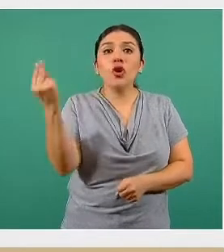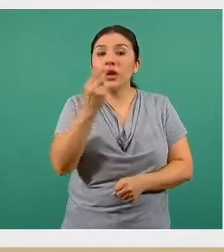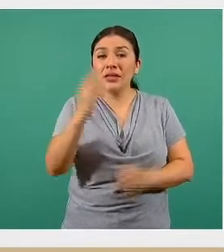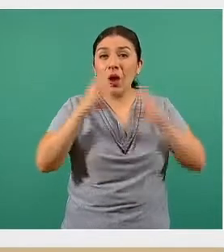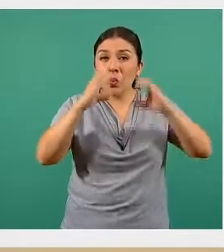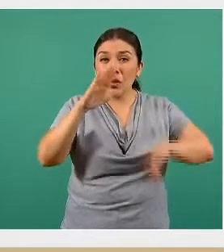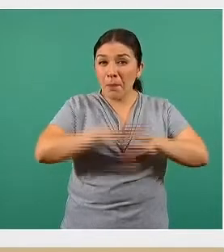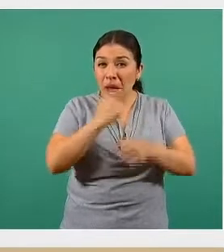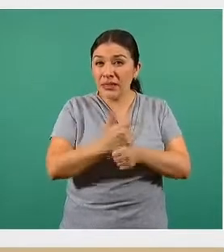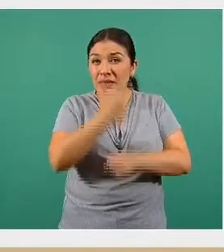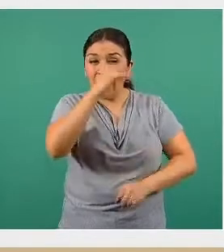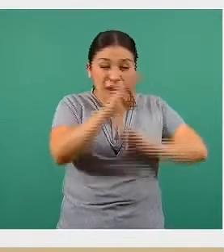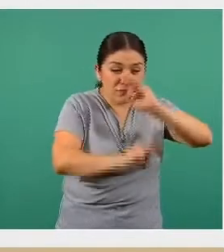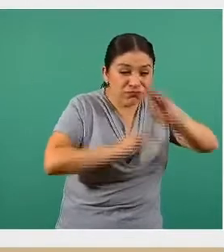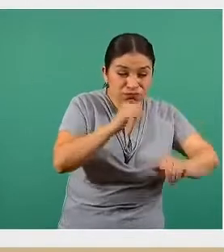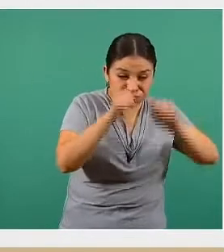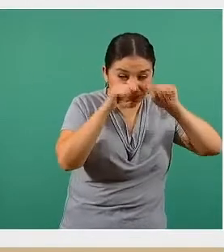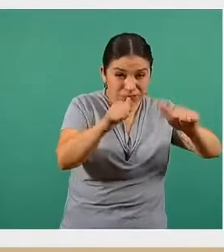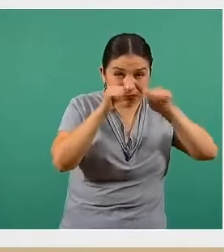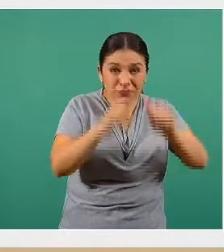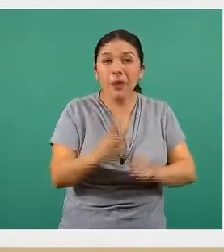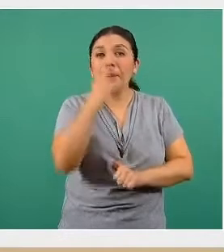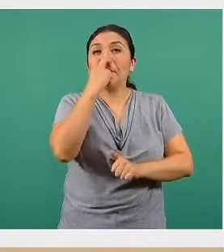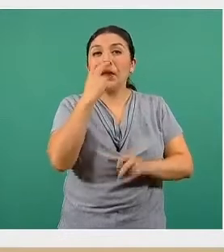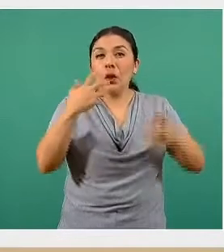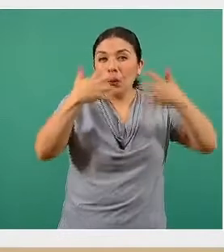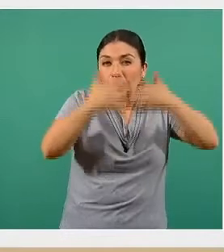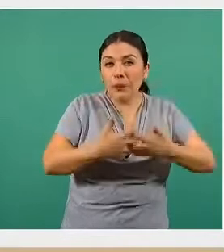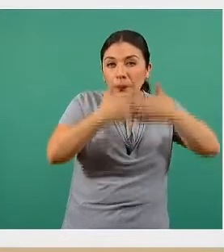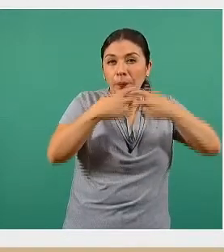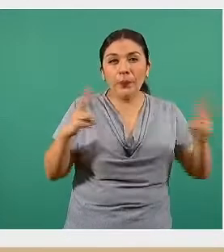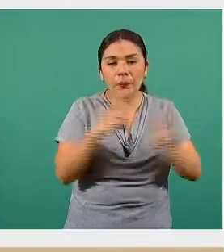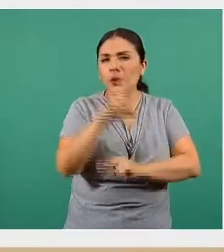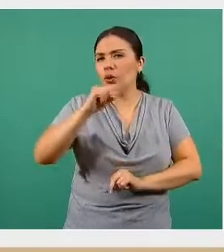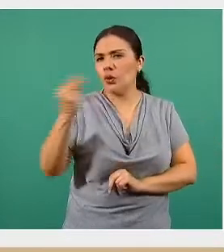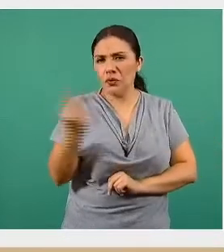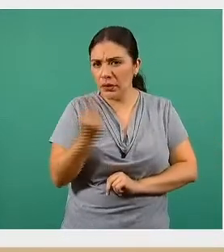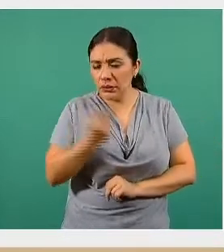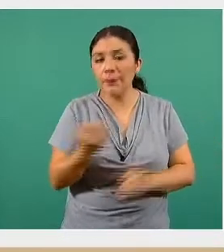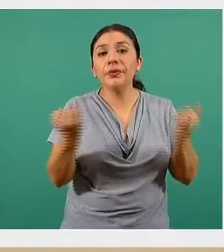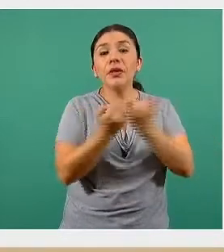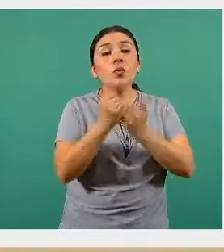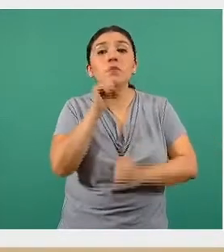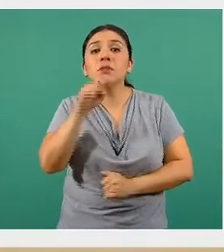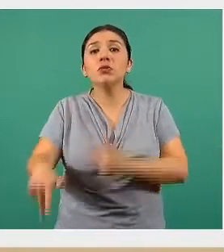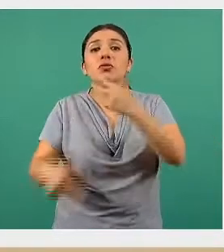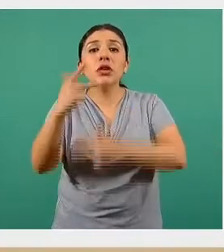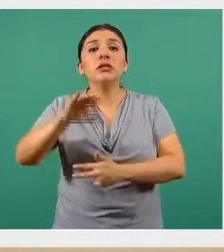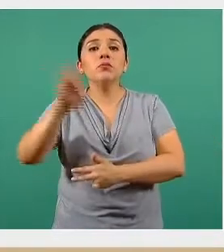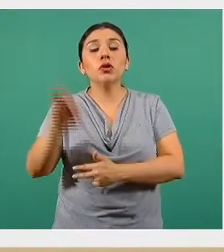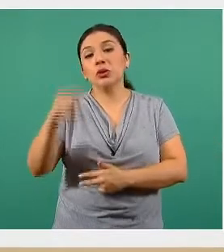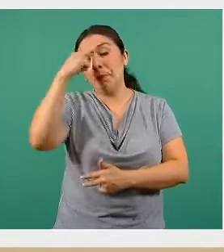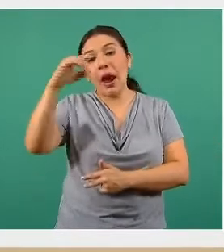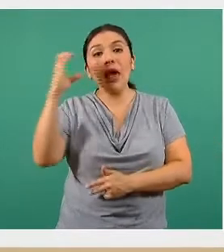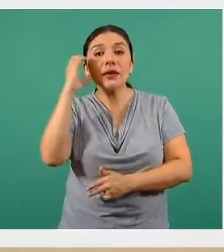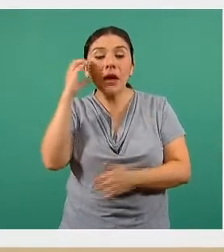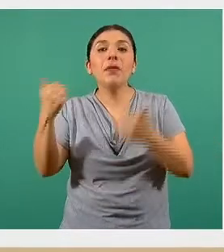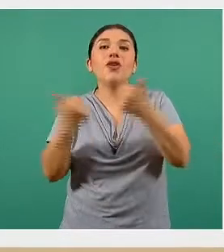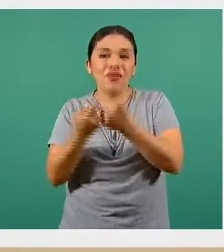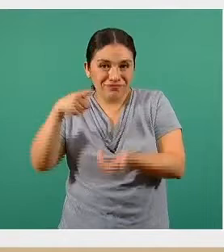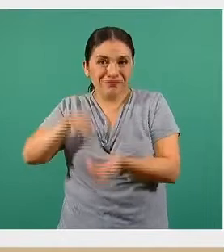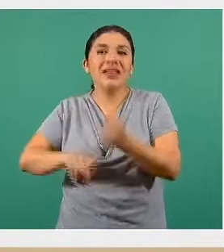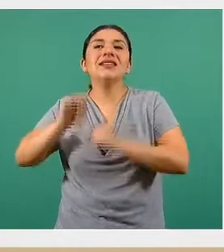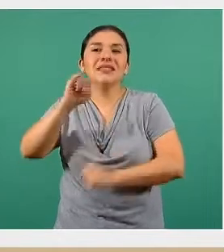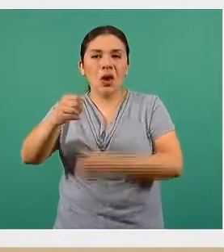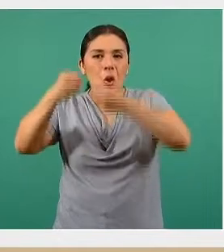de cuidados críticos, que no requieren de un respirador mecánico, y también 13% de las camas